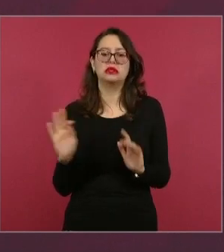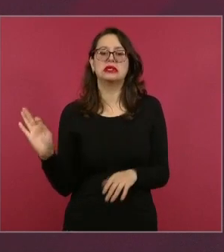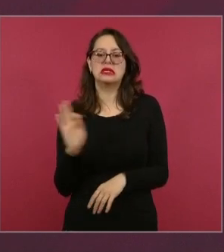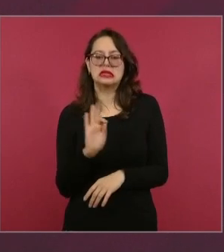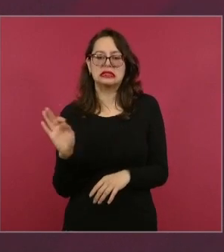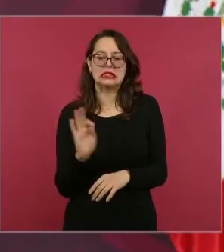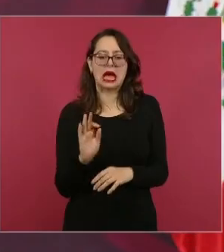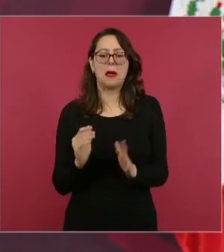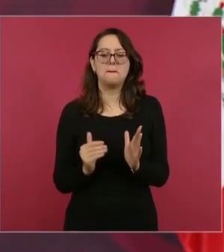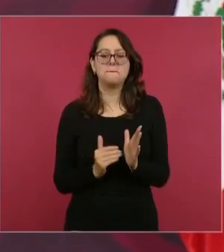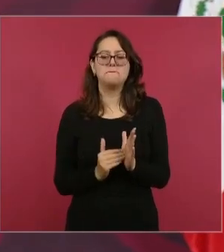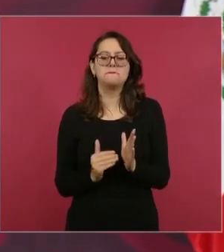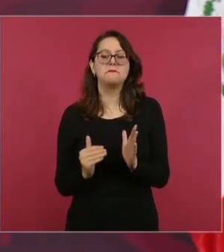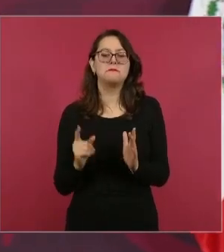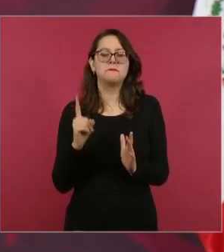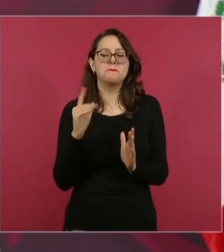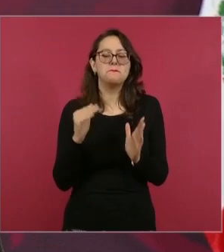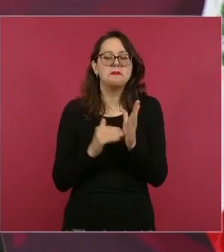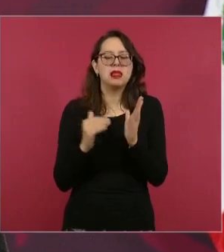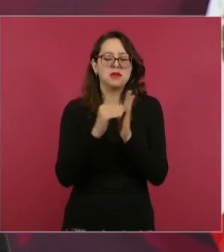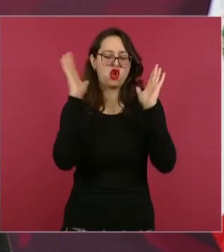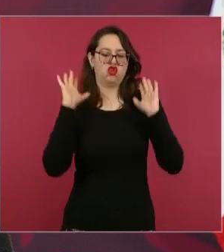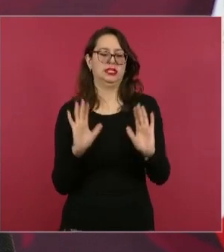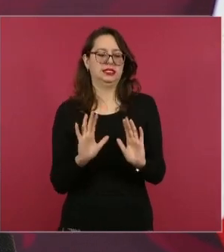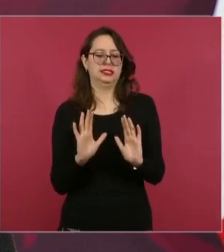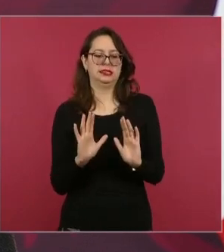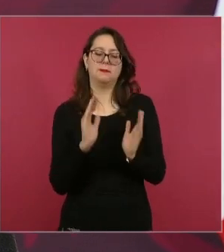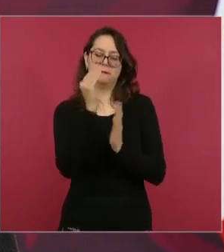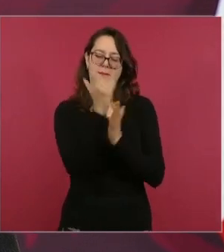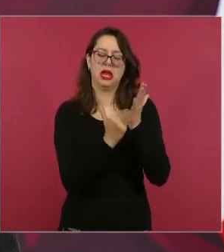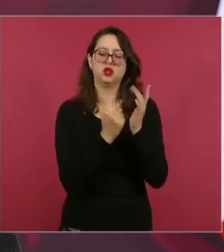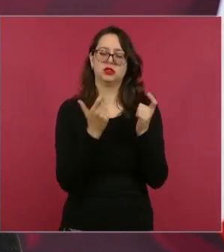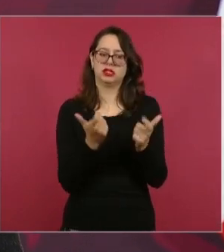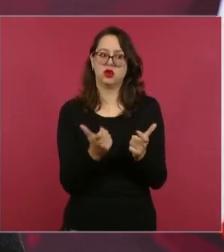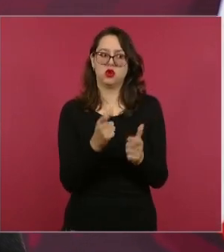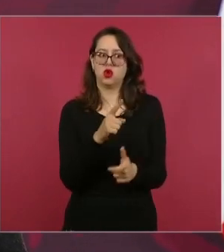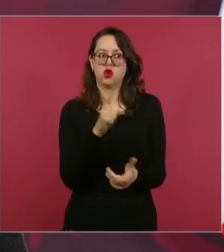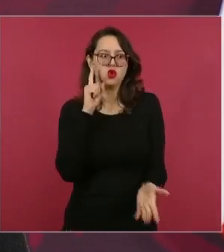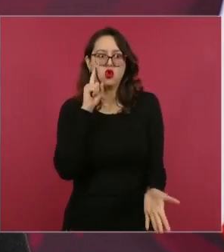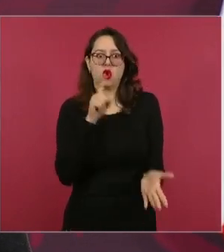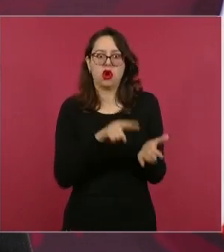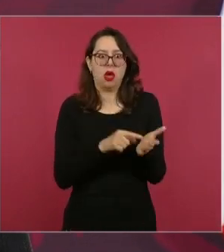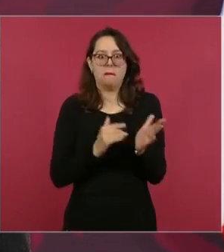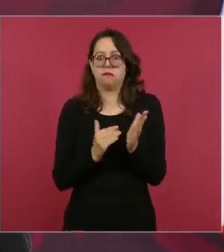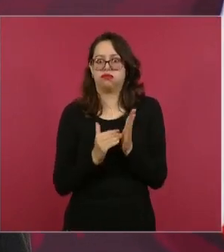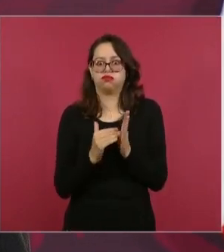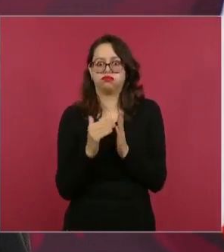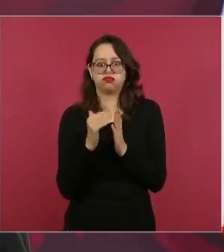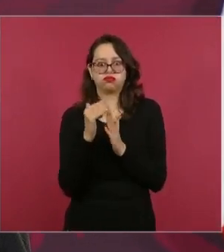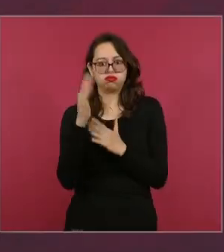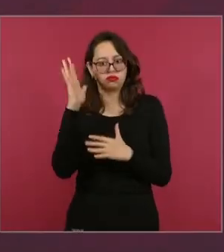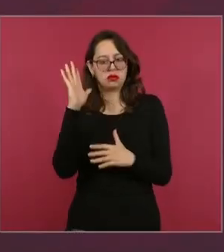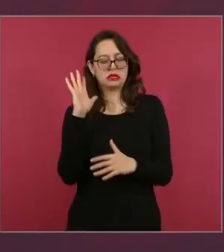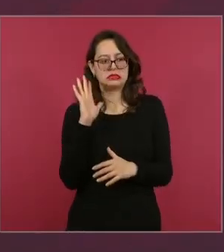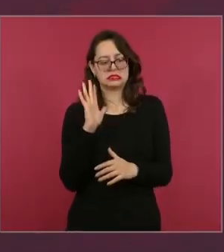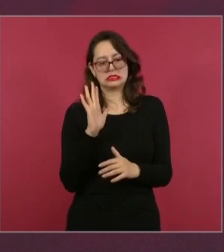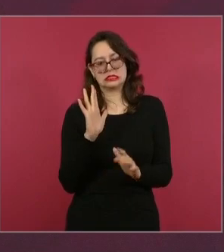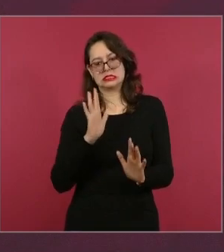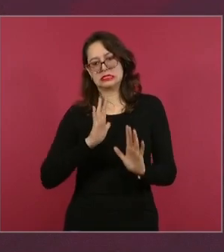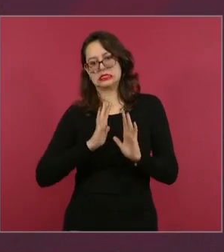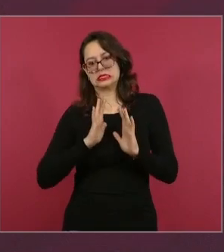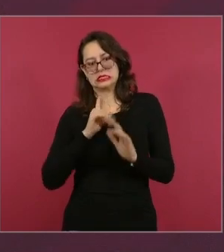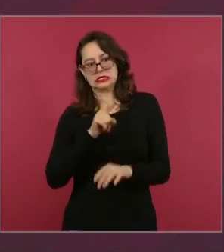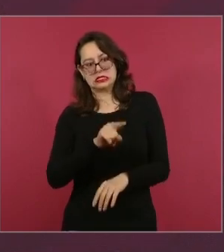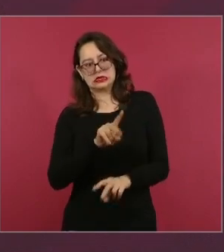O 1000 millón eh que es bastante creo que cientos de